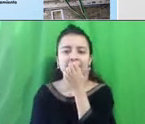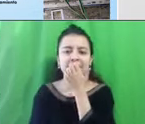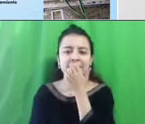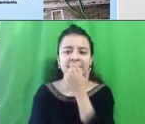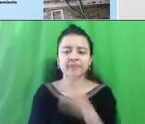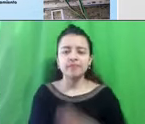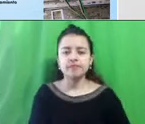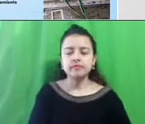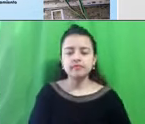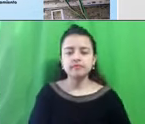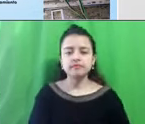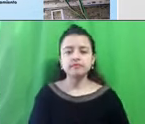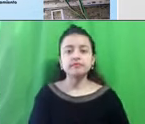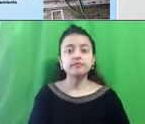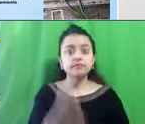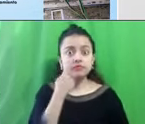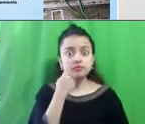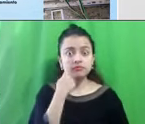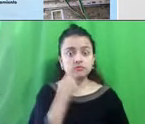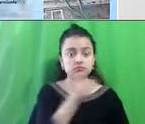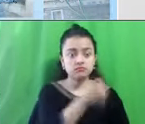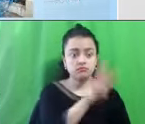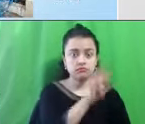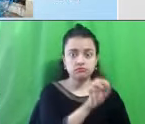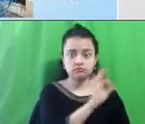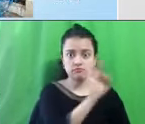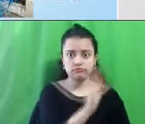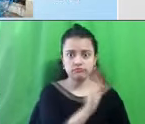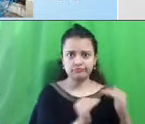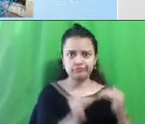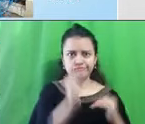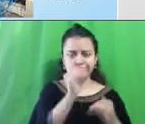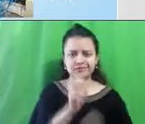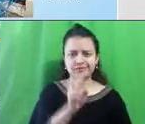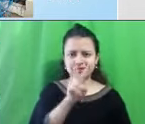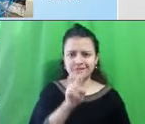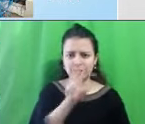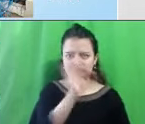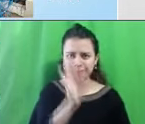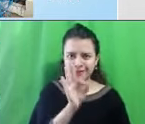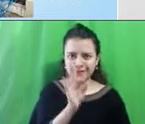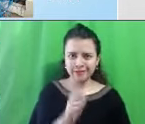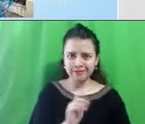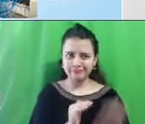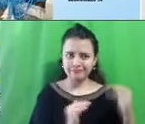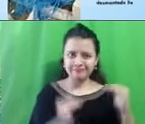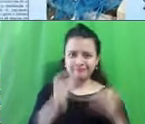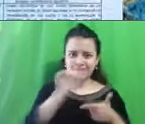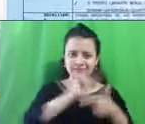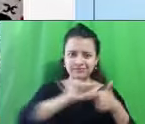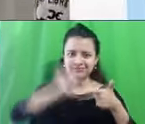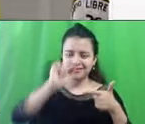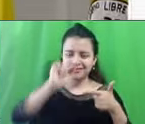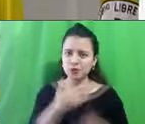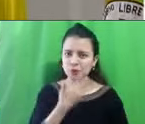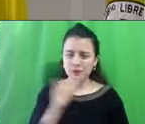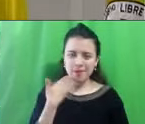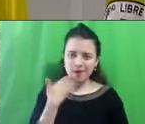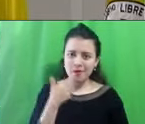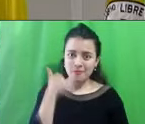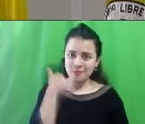del 19% al 72% en el manejo de gobierno digital en la página web de la